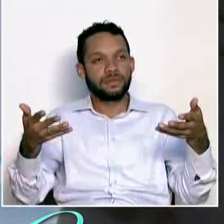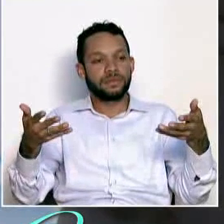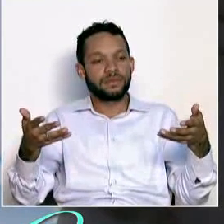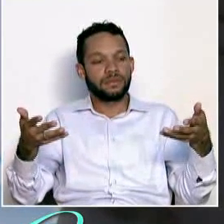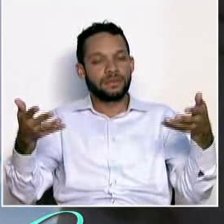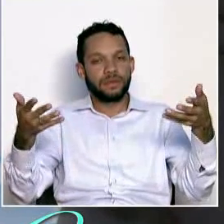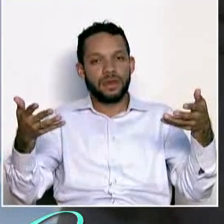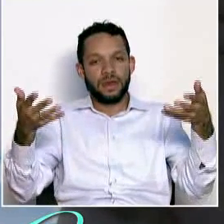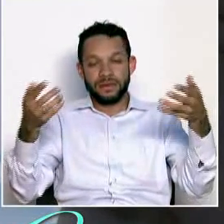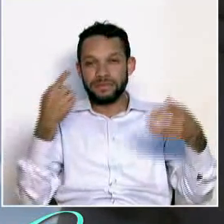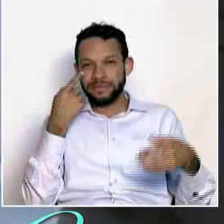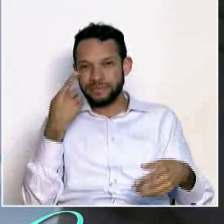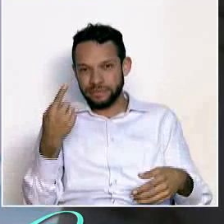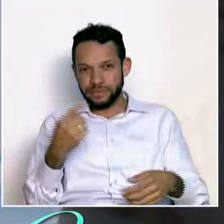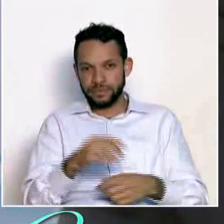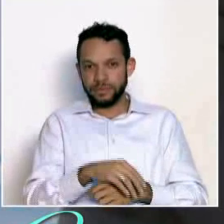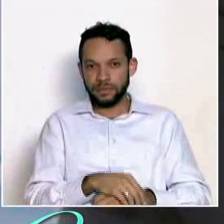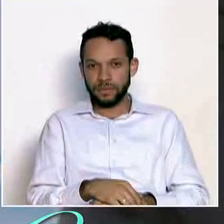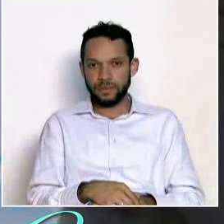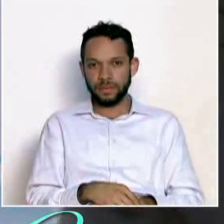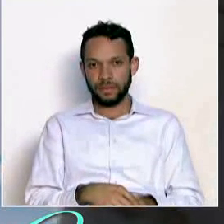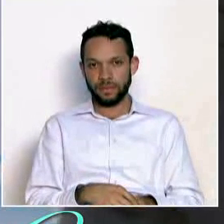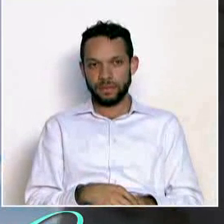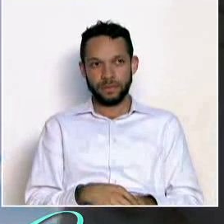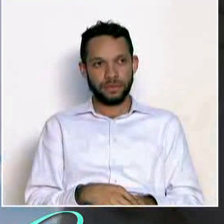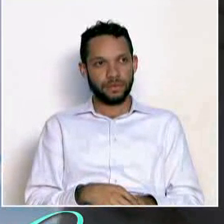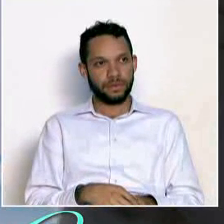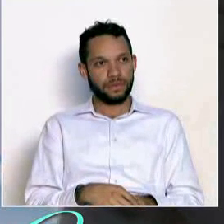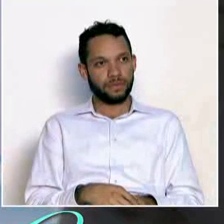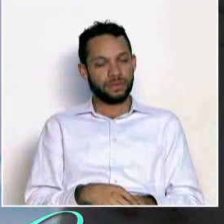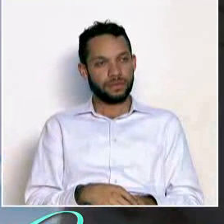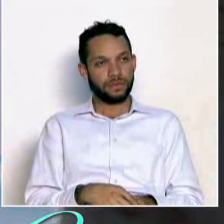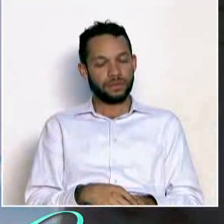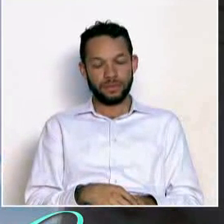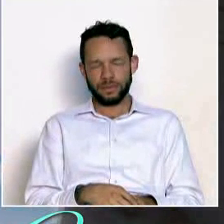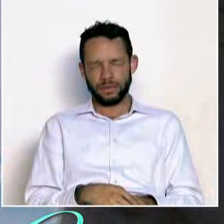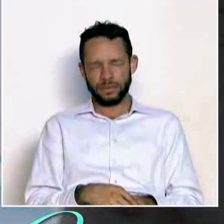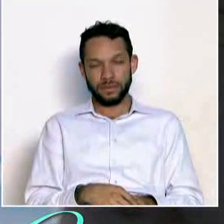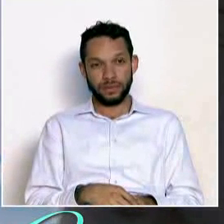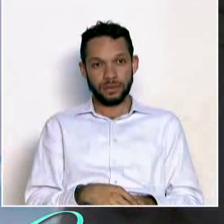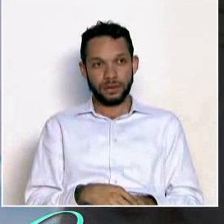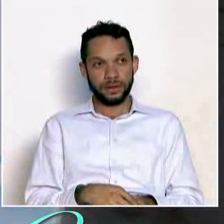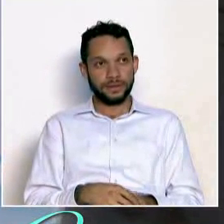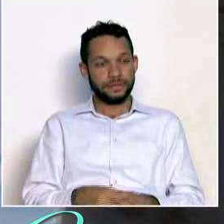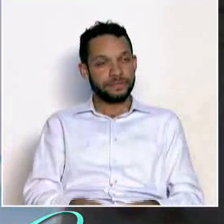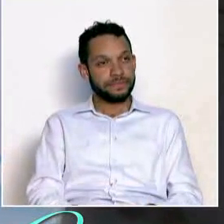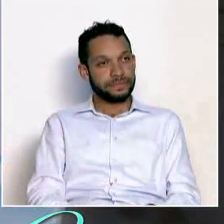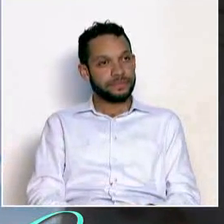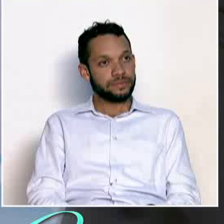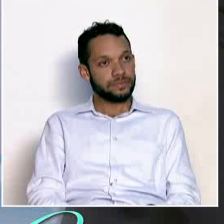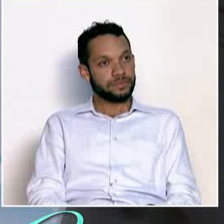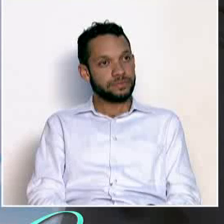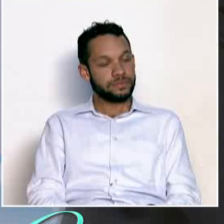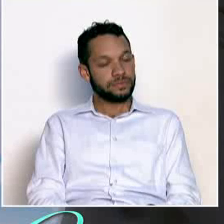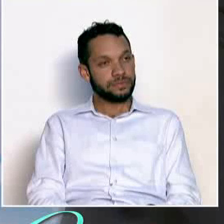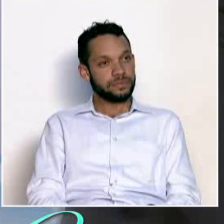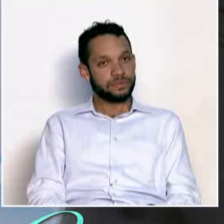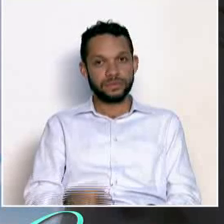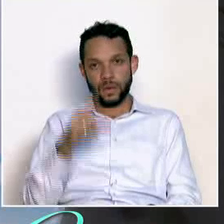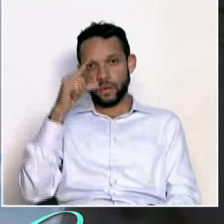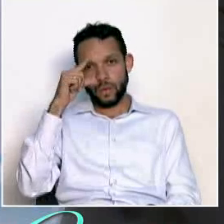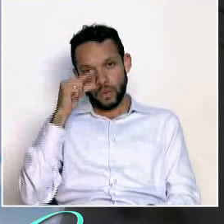más, flota más, más sueño, duerma, duerma